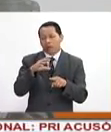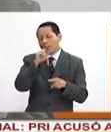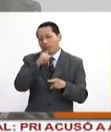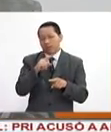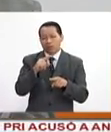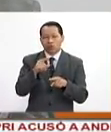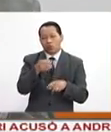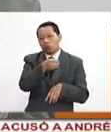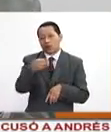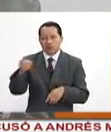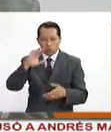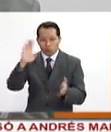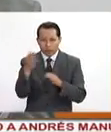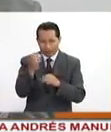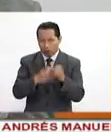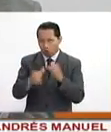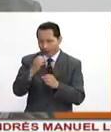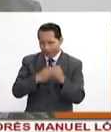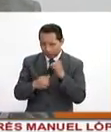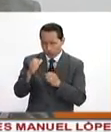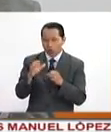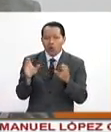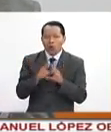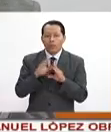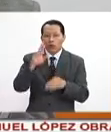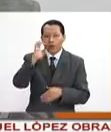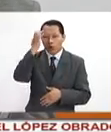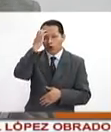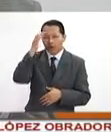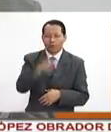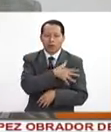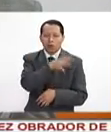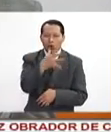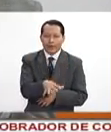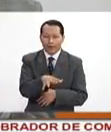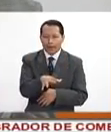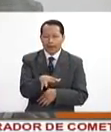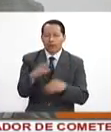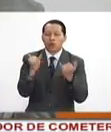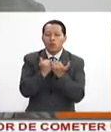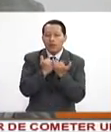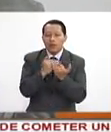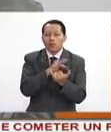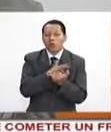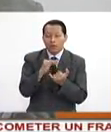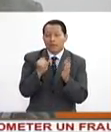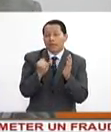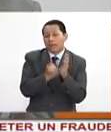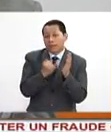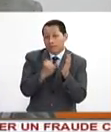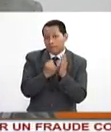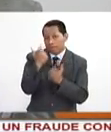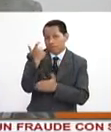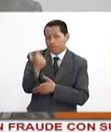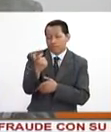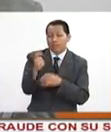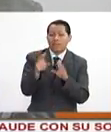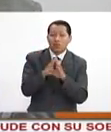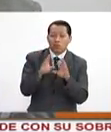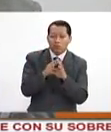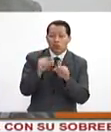Comercio, como es de conocimiento general, las tarifas arancelarias son aspectos que han